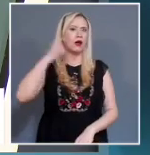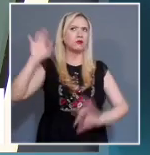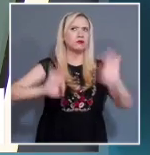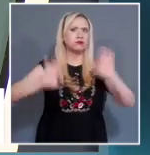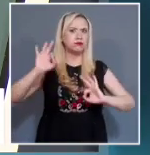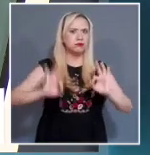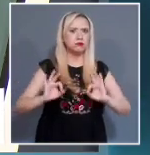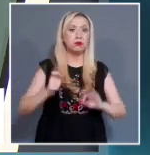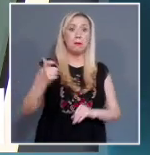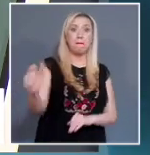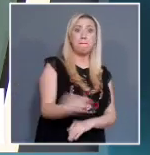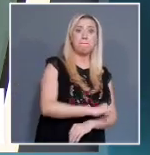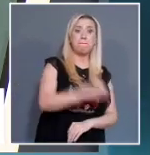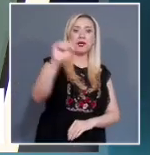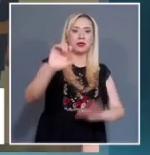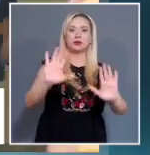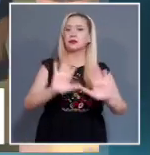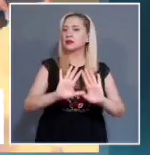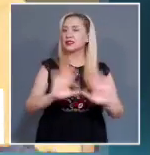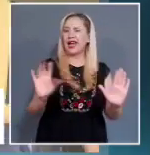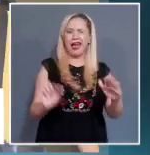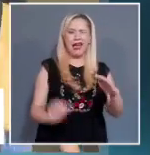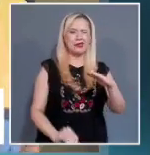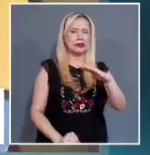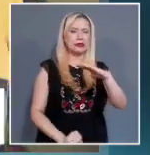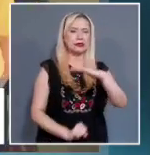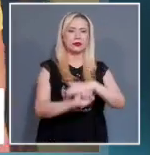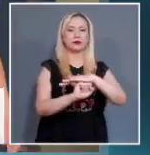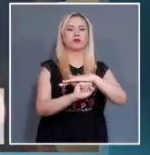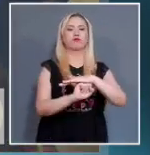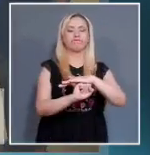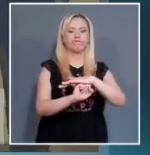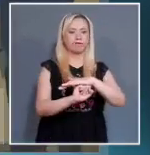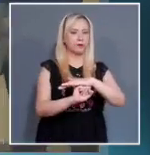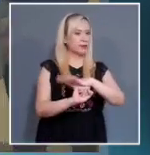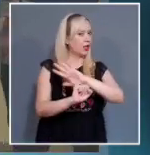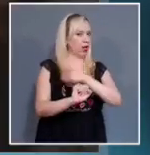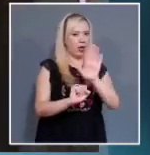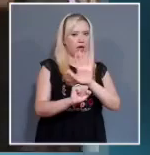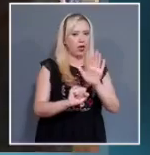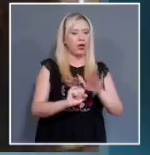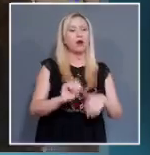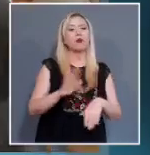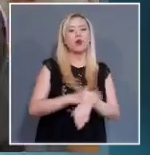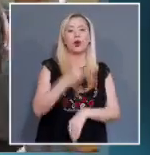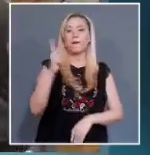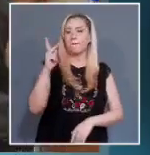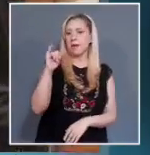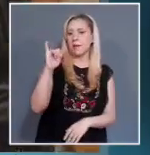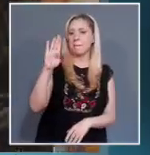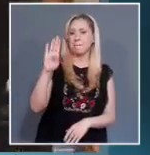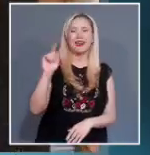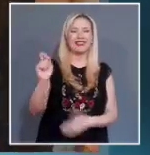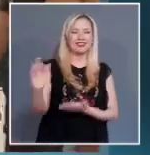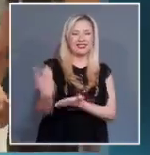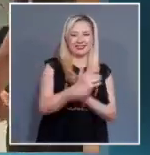límites. Puntualizó que para este año la mayoría de los analistas estiman que el PIB nacional crezca a una tasa